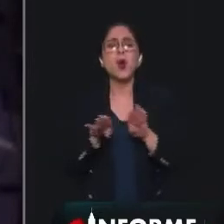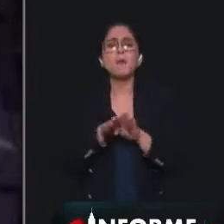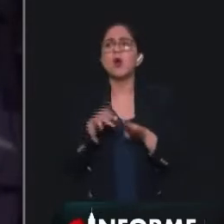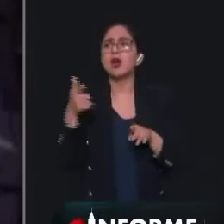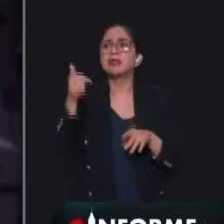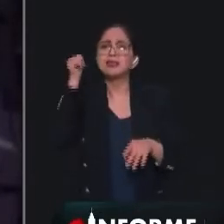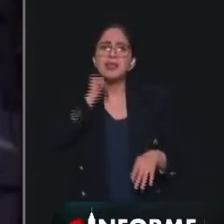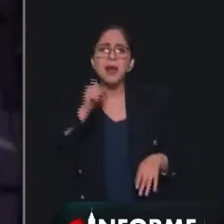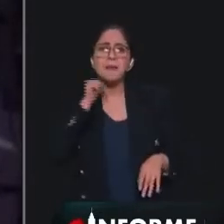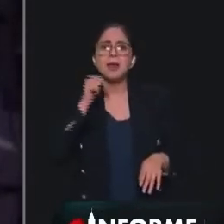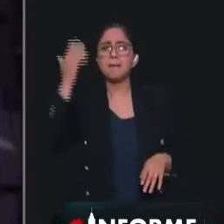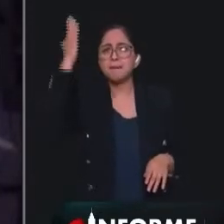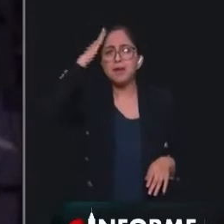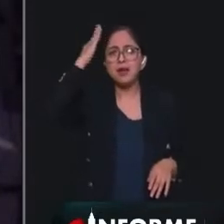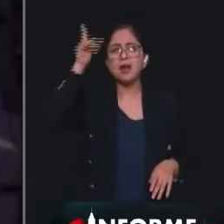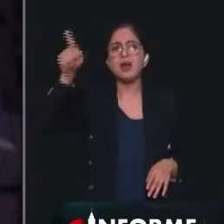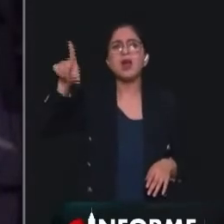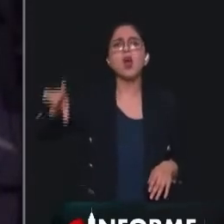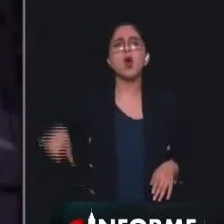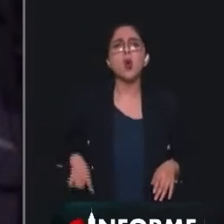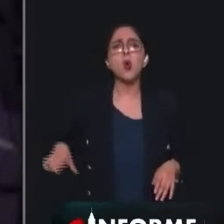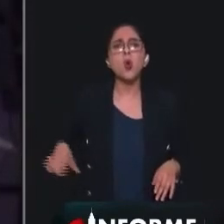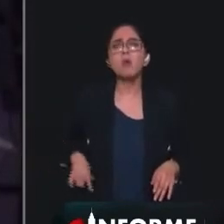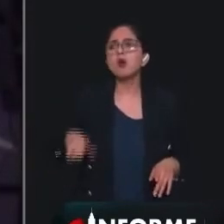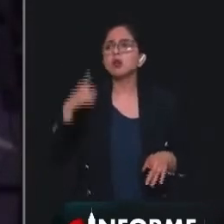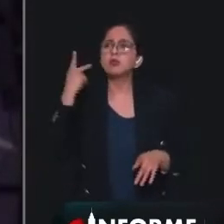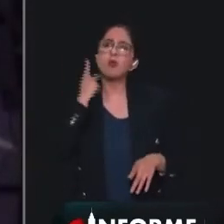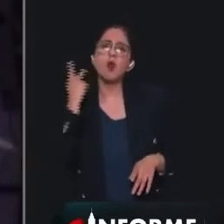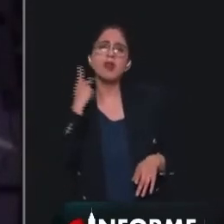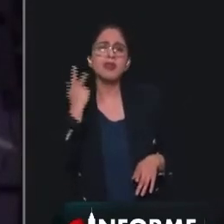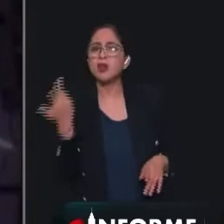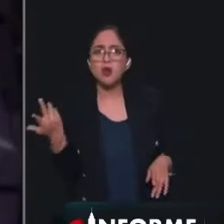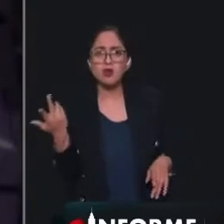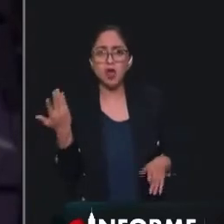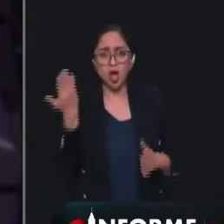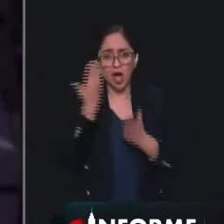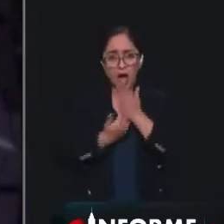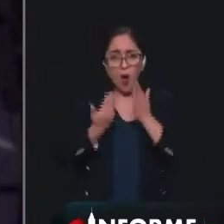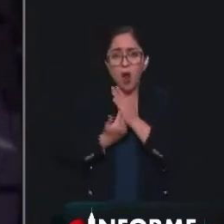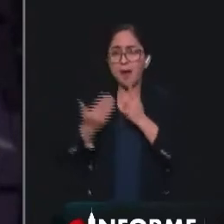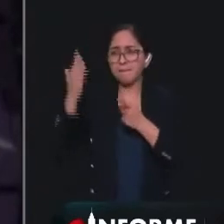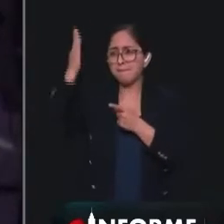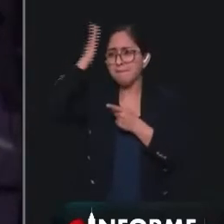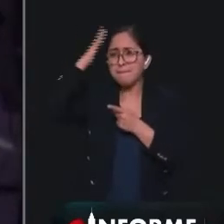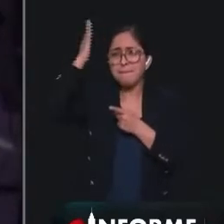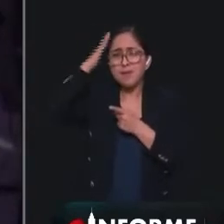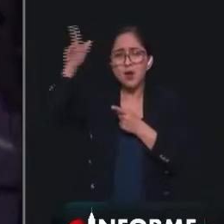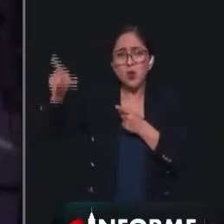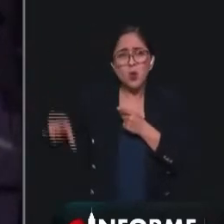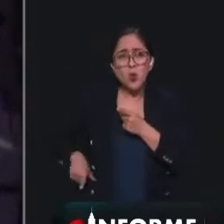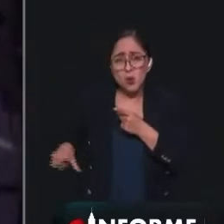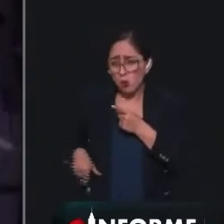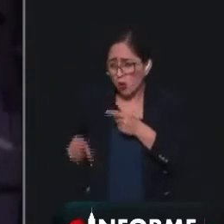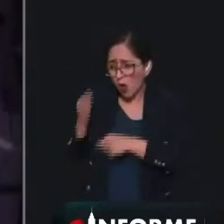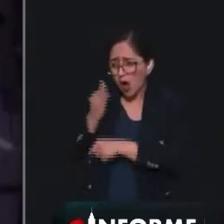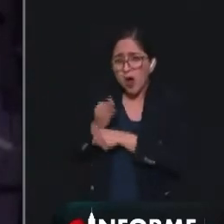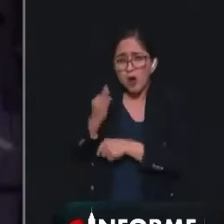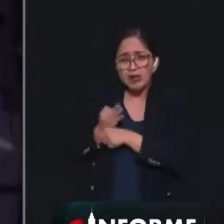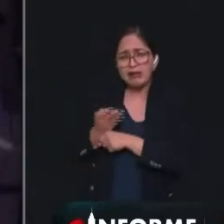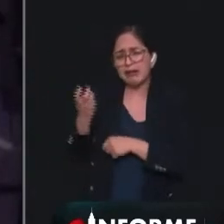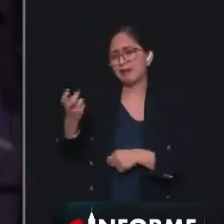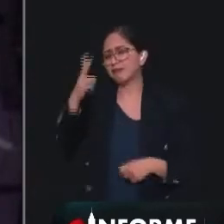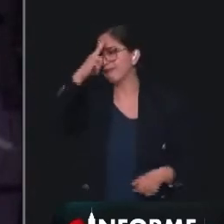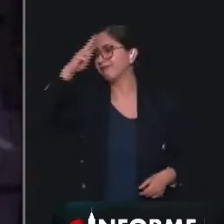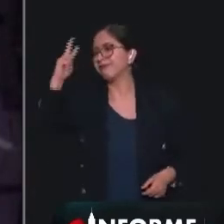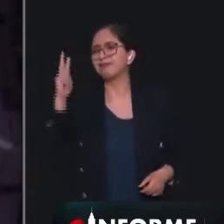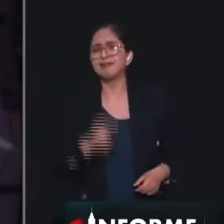del régimen de partidos. Pienso que el régimen de partidos actual es una de las mayores